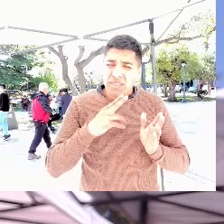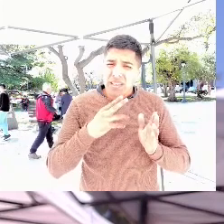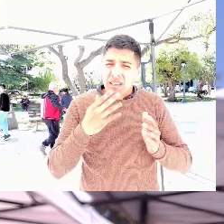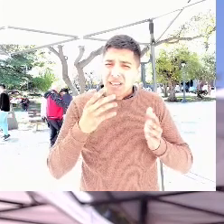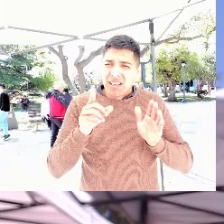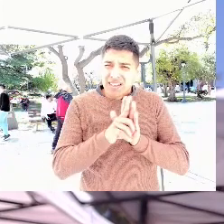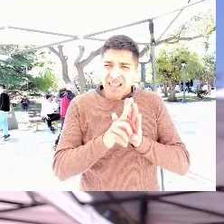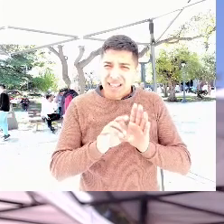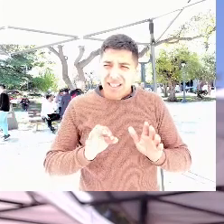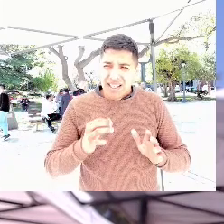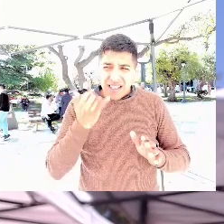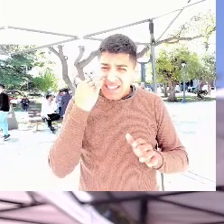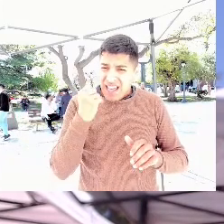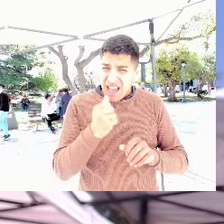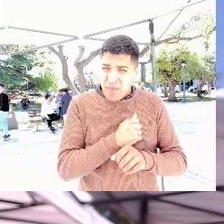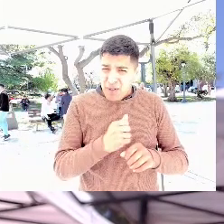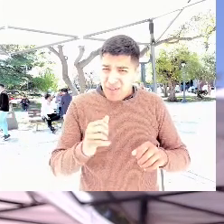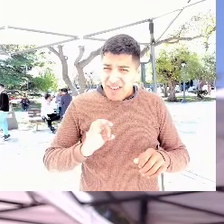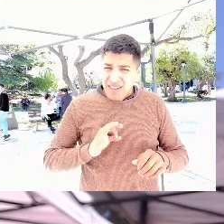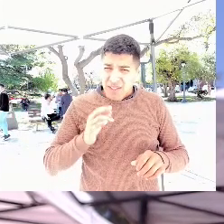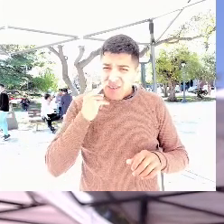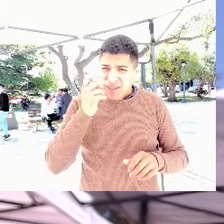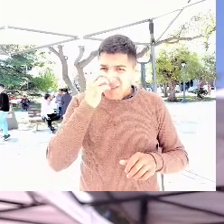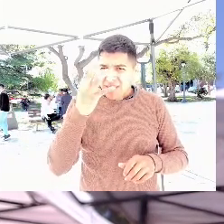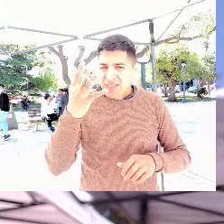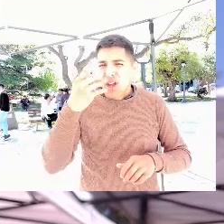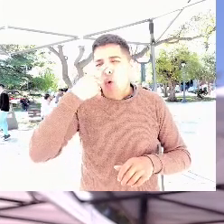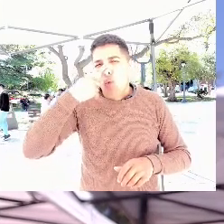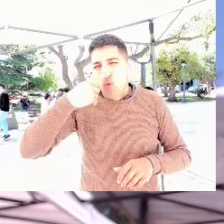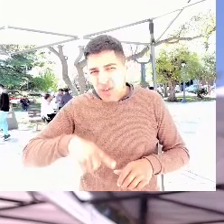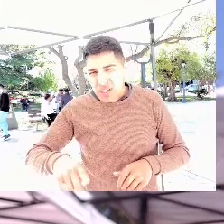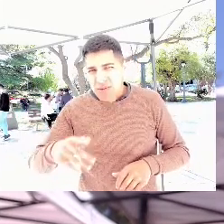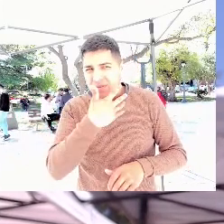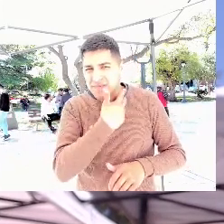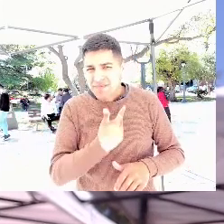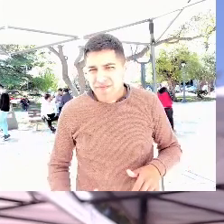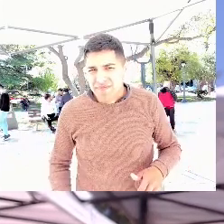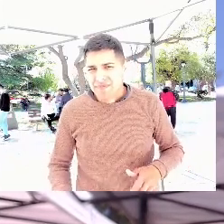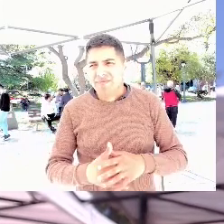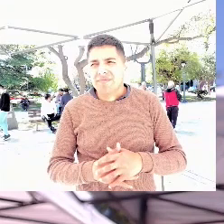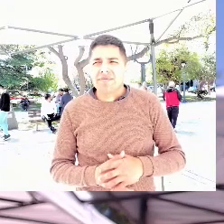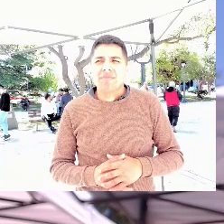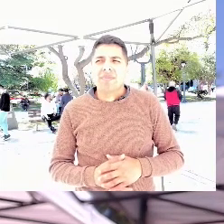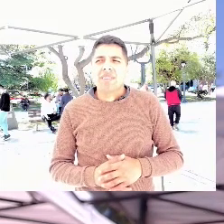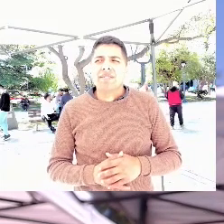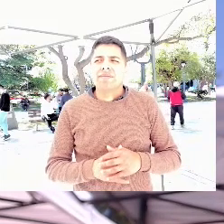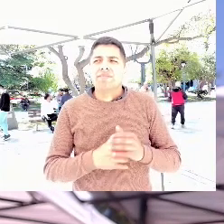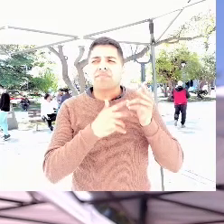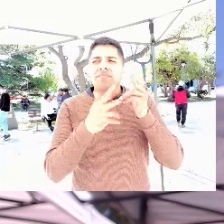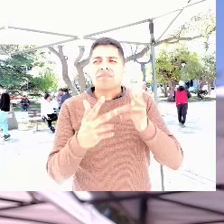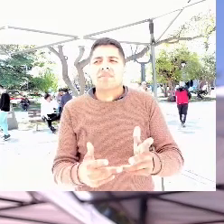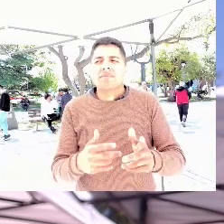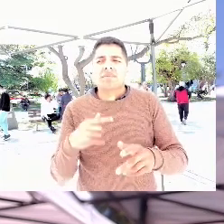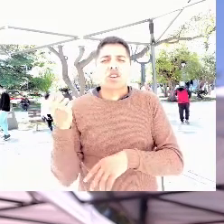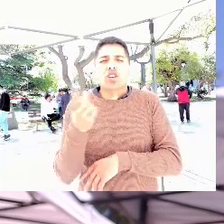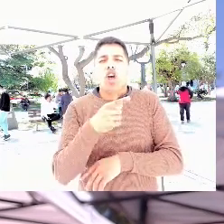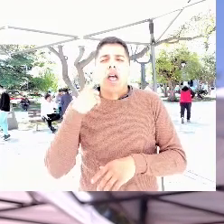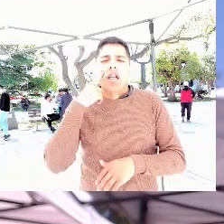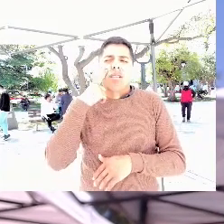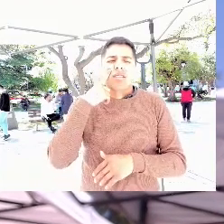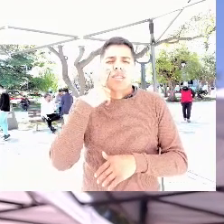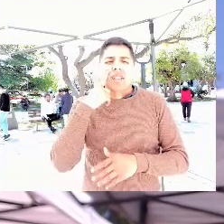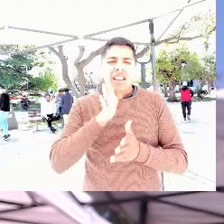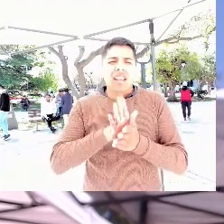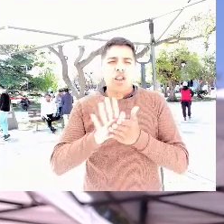el 2024. Y también, por último, señor presidente, decir que nosotros le acabamos de dar al intendente